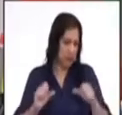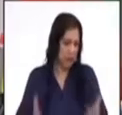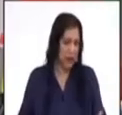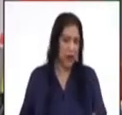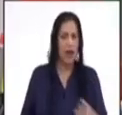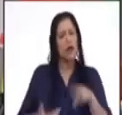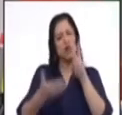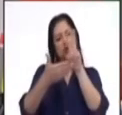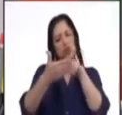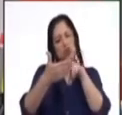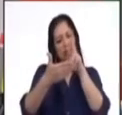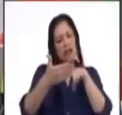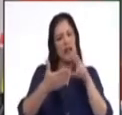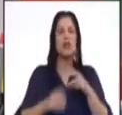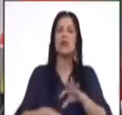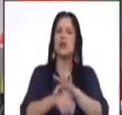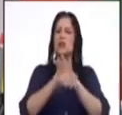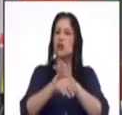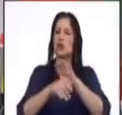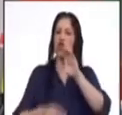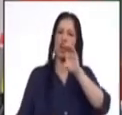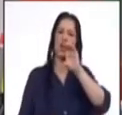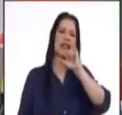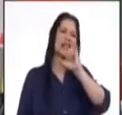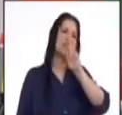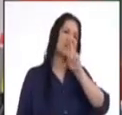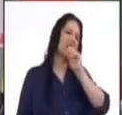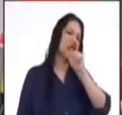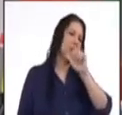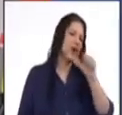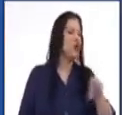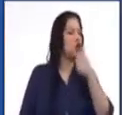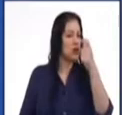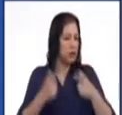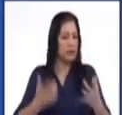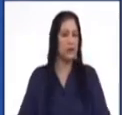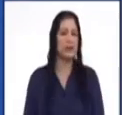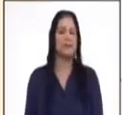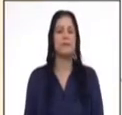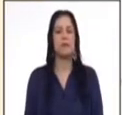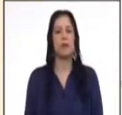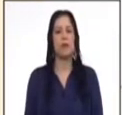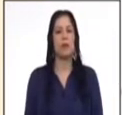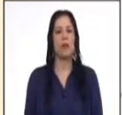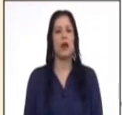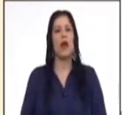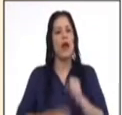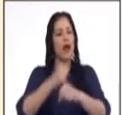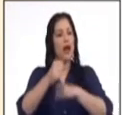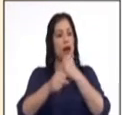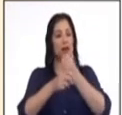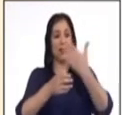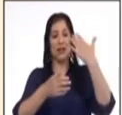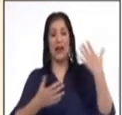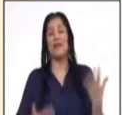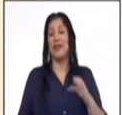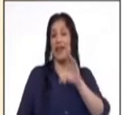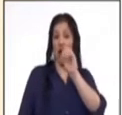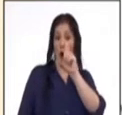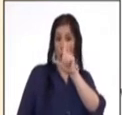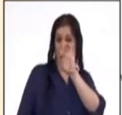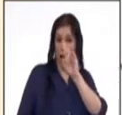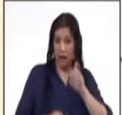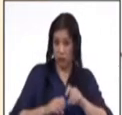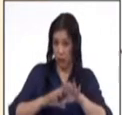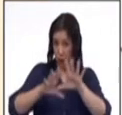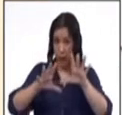Estoy leyendo un texto del médico Ciro Maguiña y otros autores que dice: en los años previos a la epidemia, se